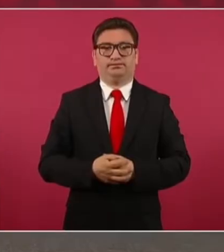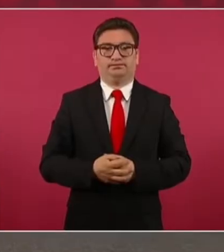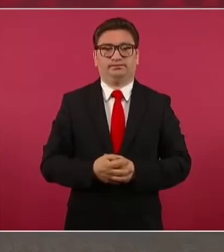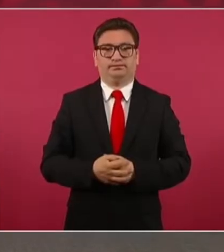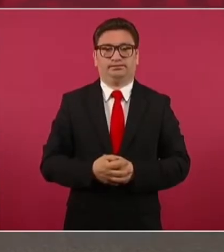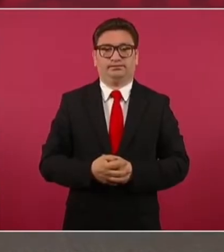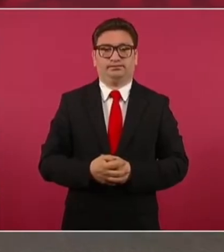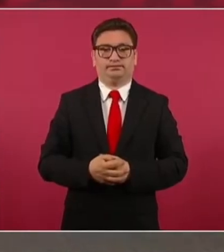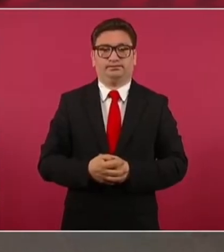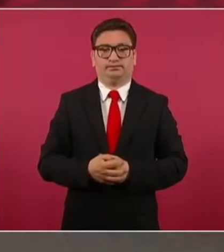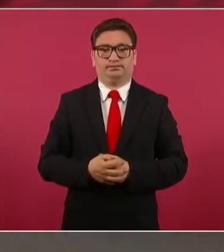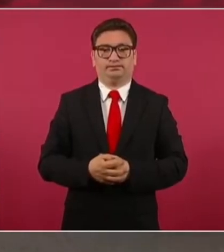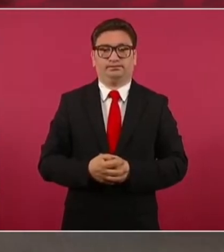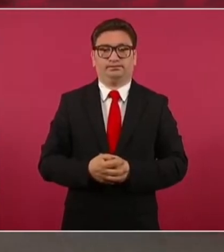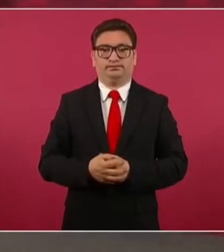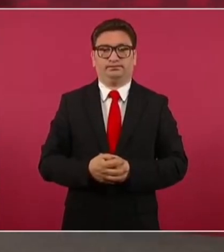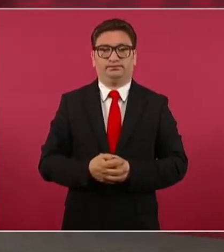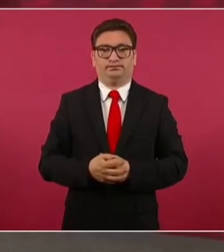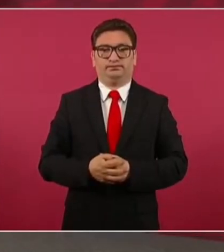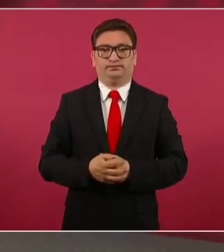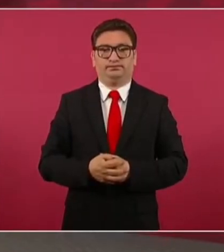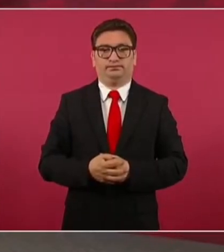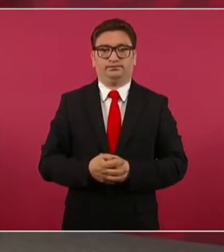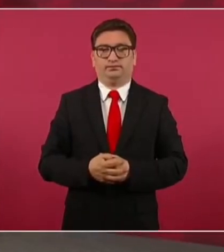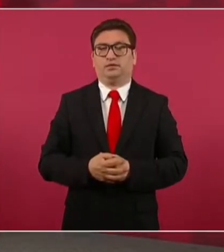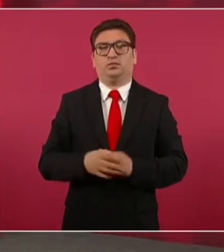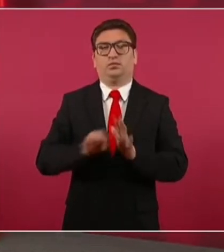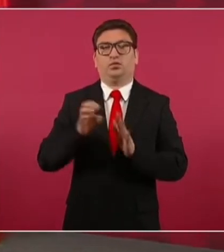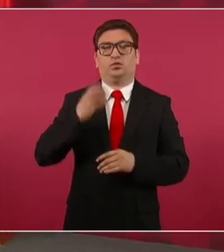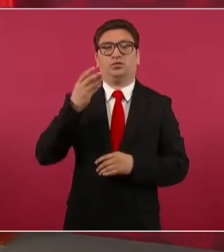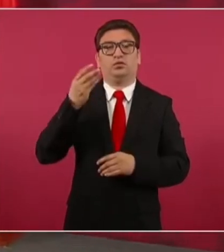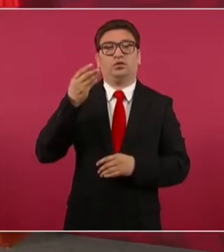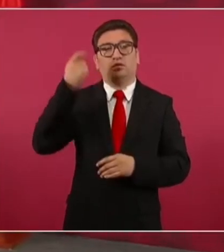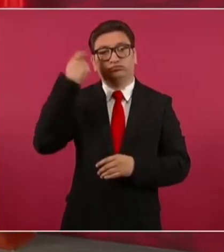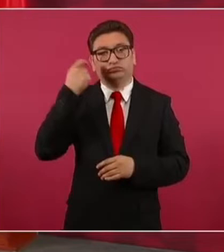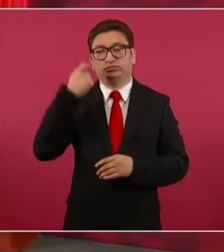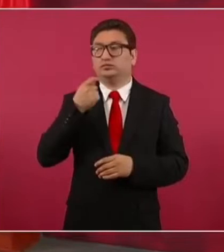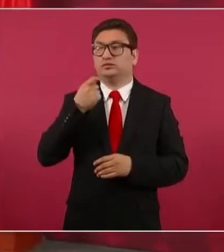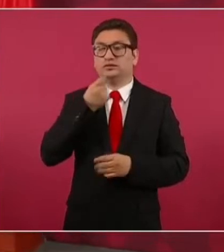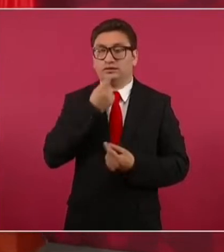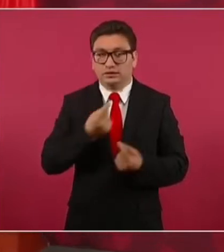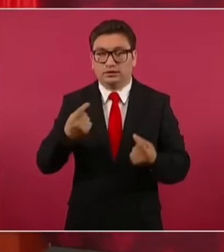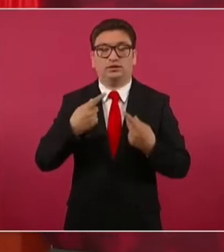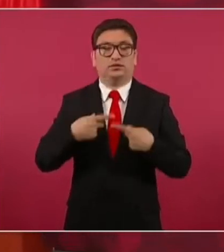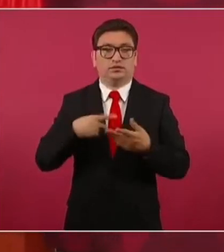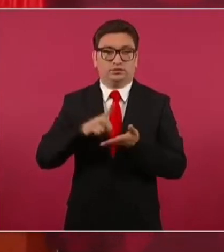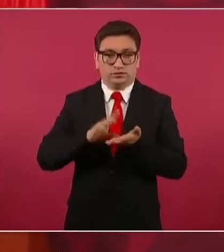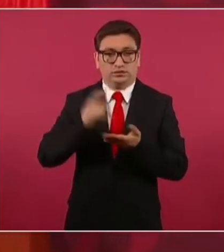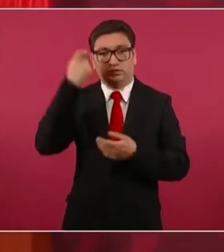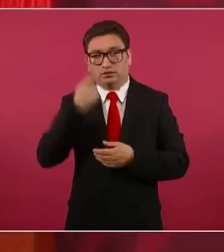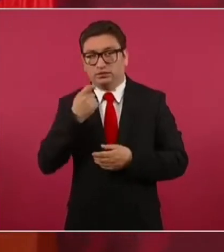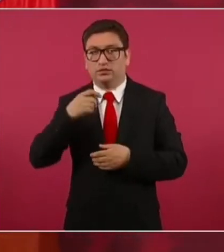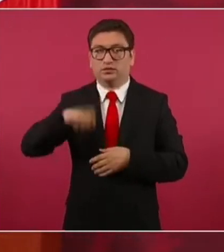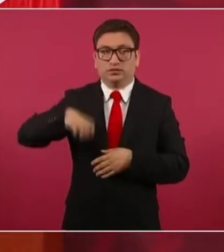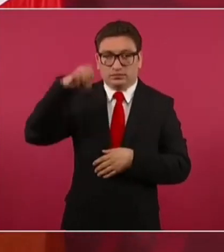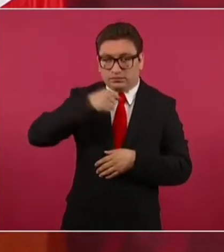es decir, la pensión a adultos mayores, la pensión a niñas, niños con discapacidad,